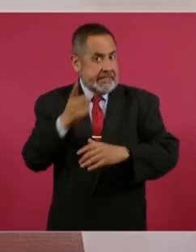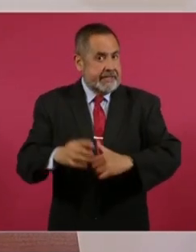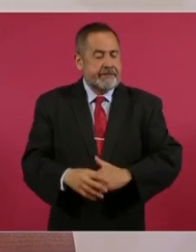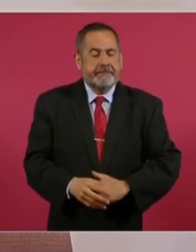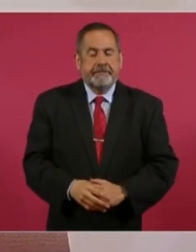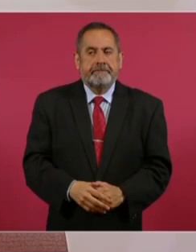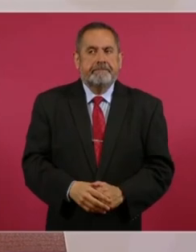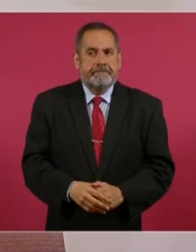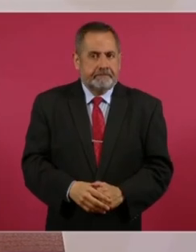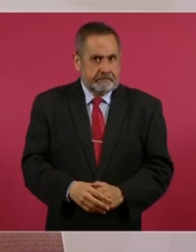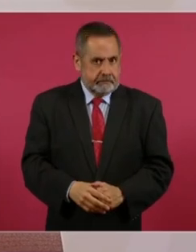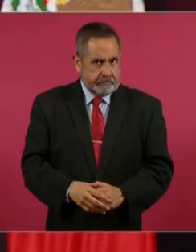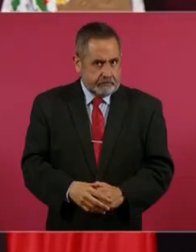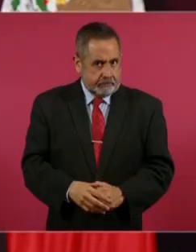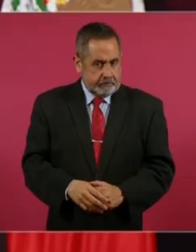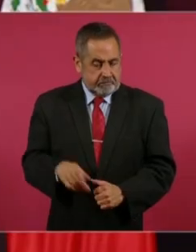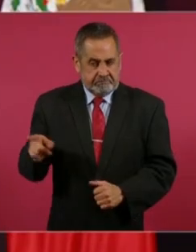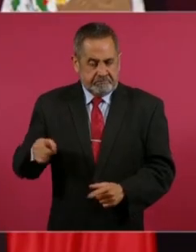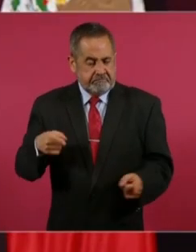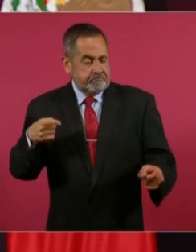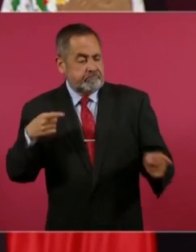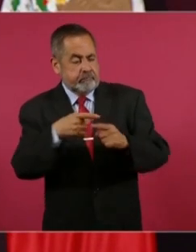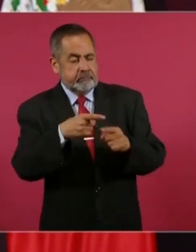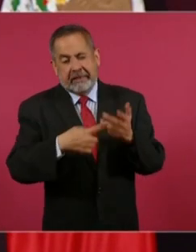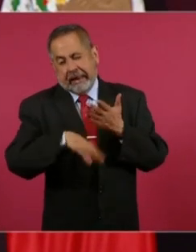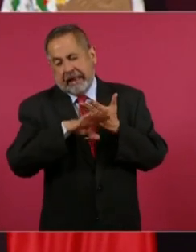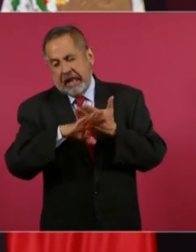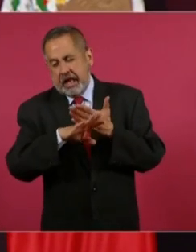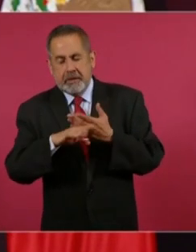que dirige a sus acusadores,